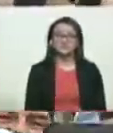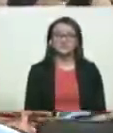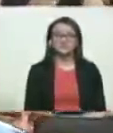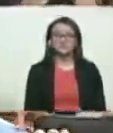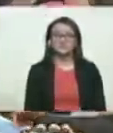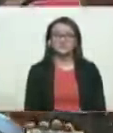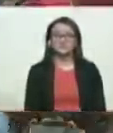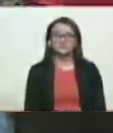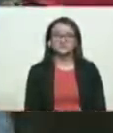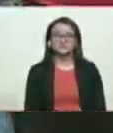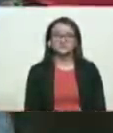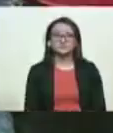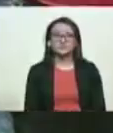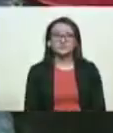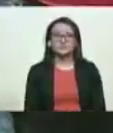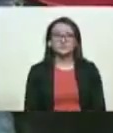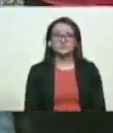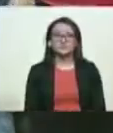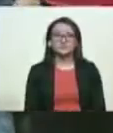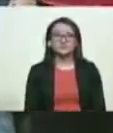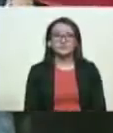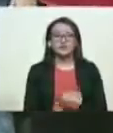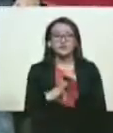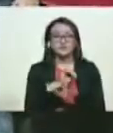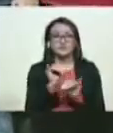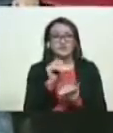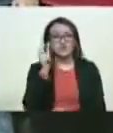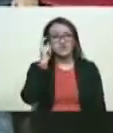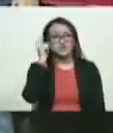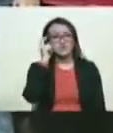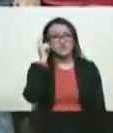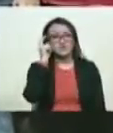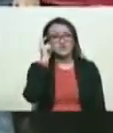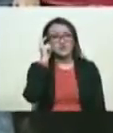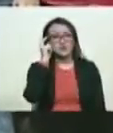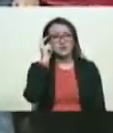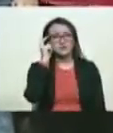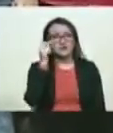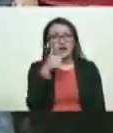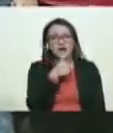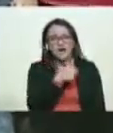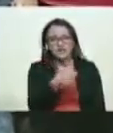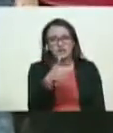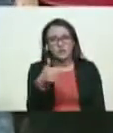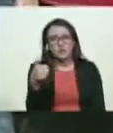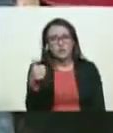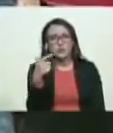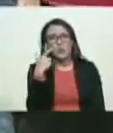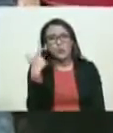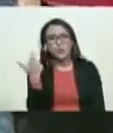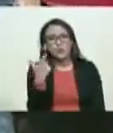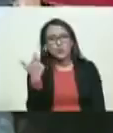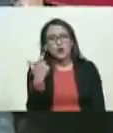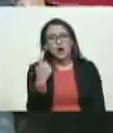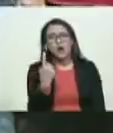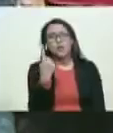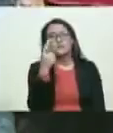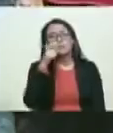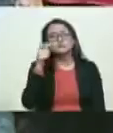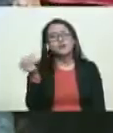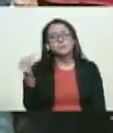luego durante el día deben dedicarse cada uno de ustedes a buscar por lo menos un